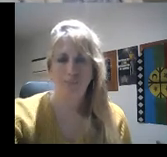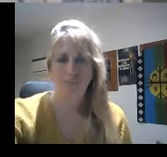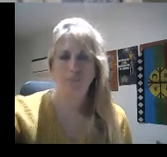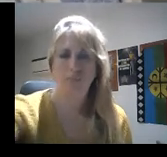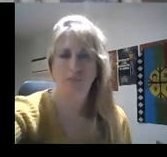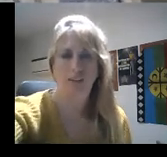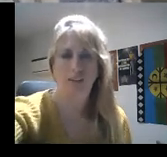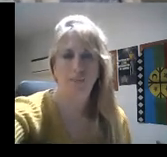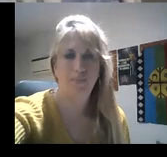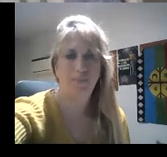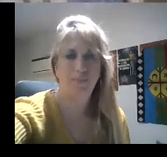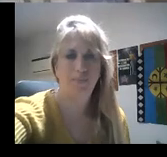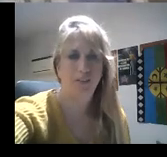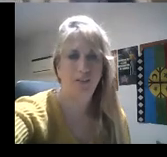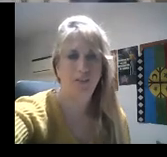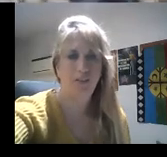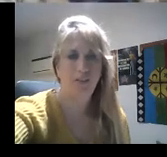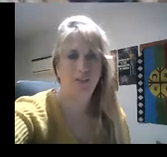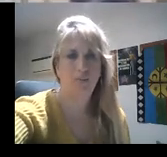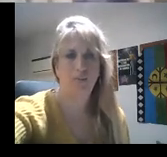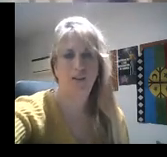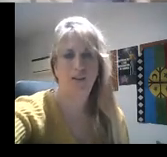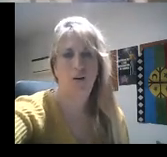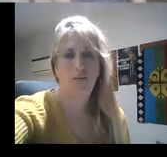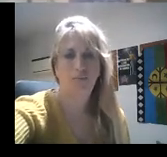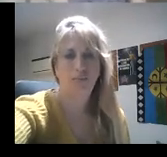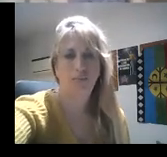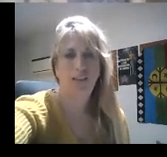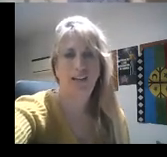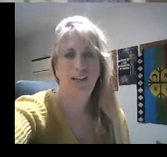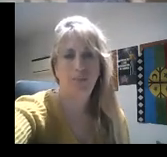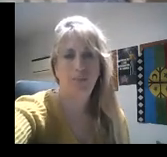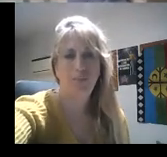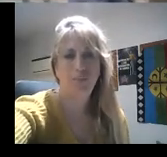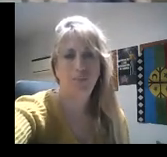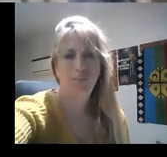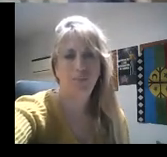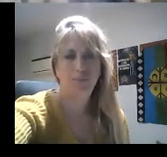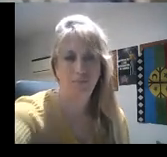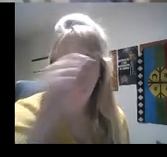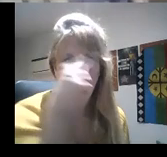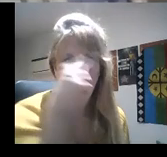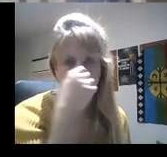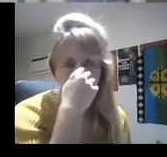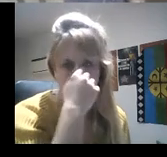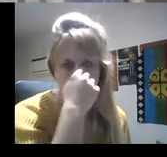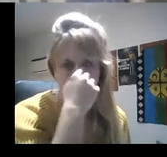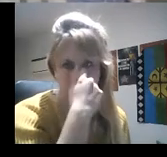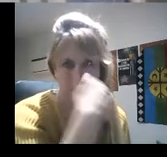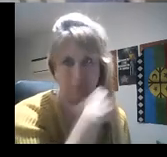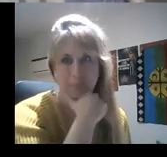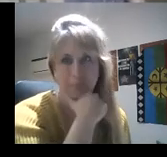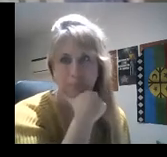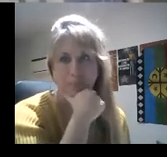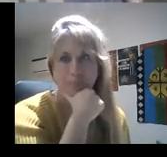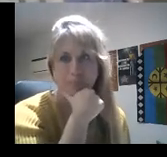¿sí? Sí. ¿Arranco o qué es? ¿Sí? Dale, dale. Bueno, la primera consigna